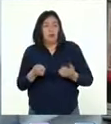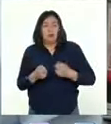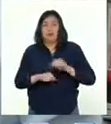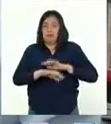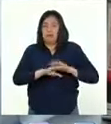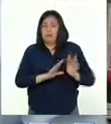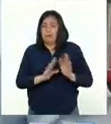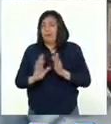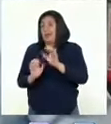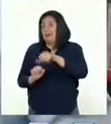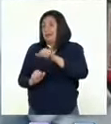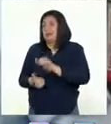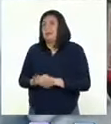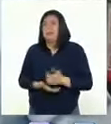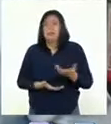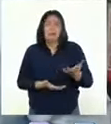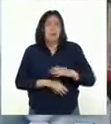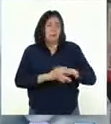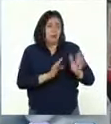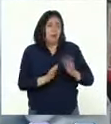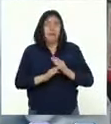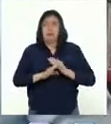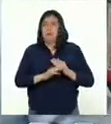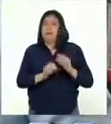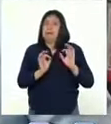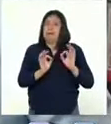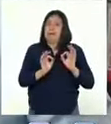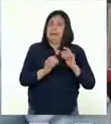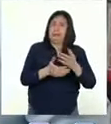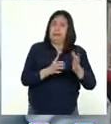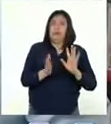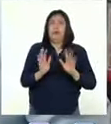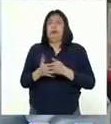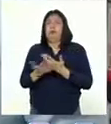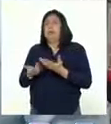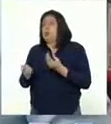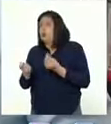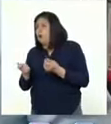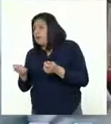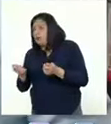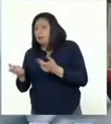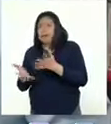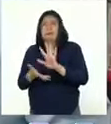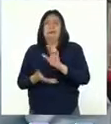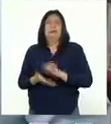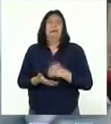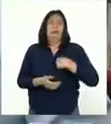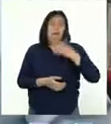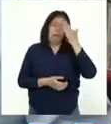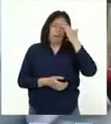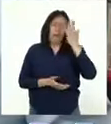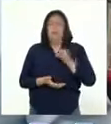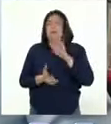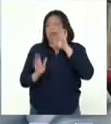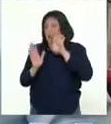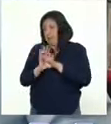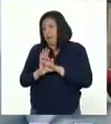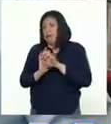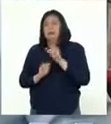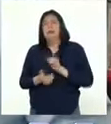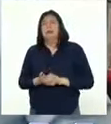tienen planes. Tenemos planes de prevención de riesgos, de gestión de riesgos. Tenemos que conocerlos. Por